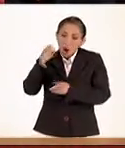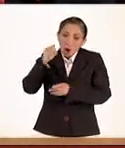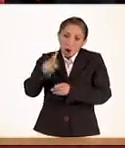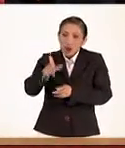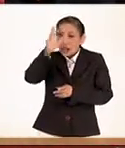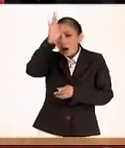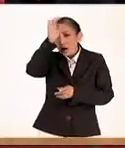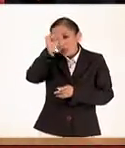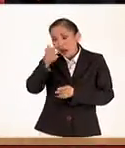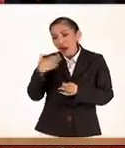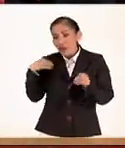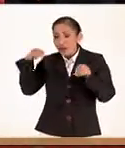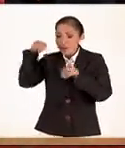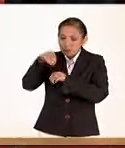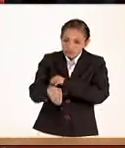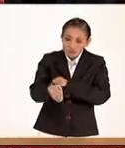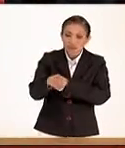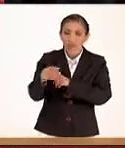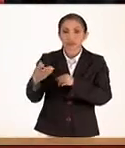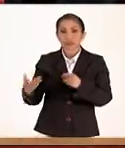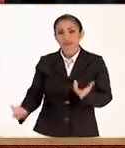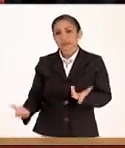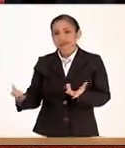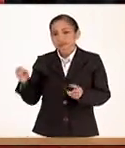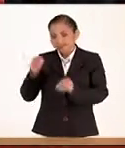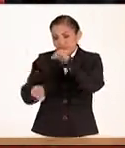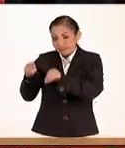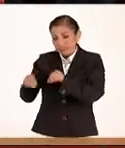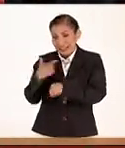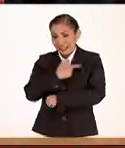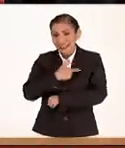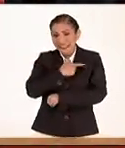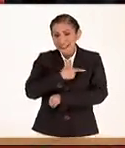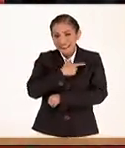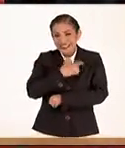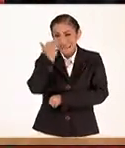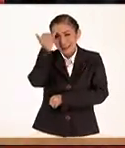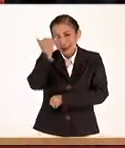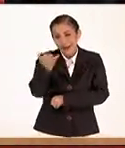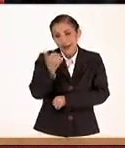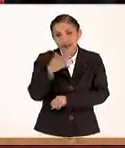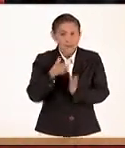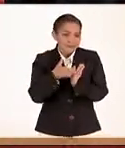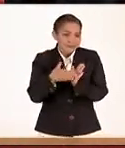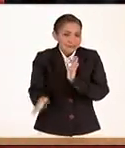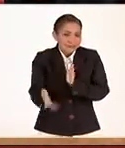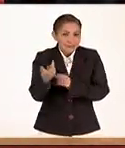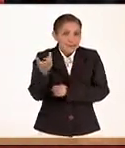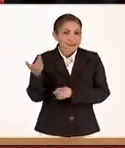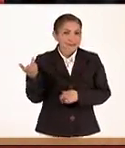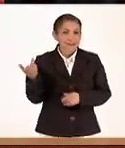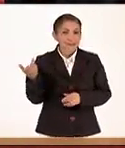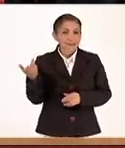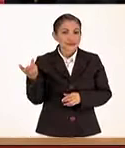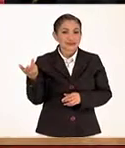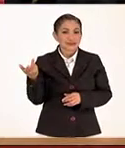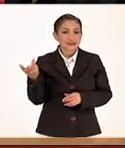final sí como que llegamos a un acuerdo y ya así le gustó la idea entonces pues éste